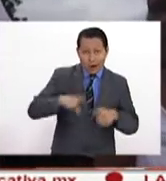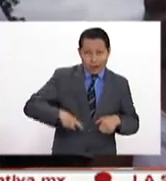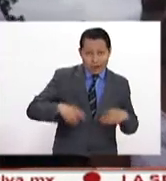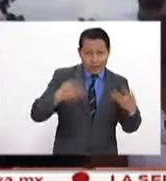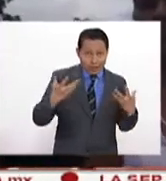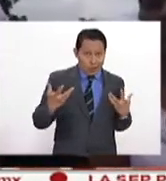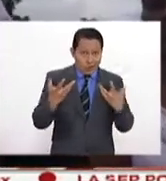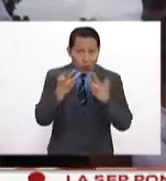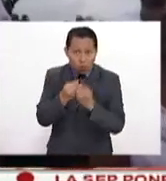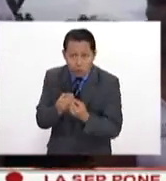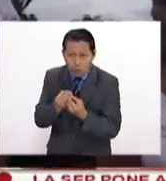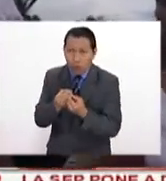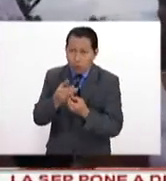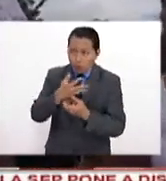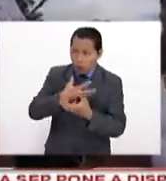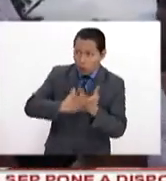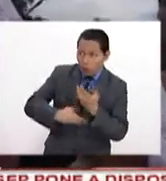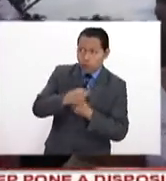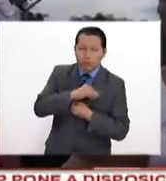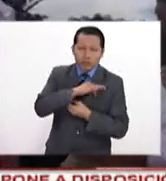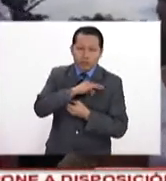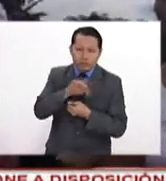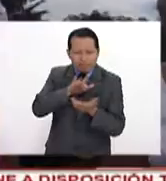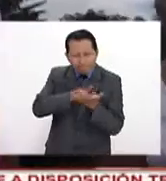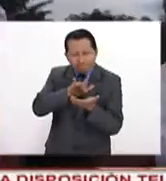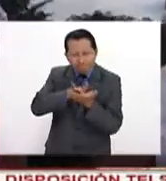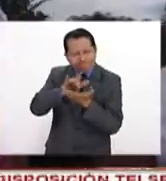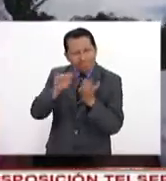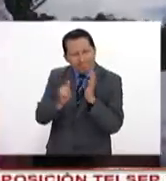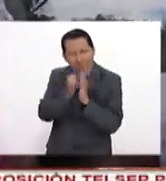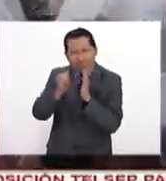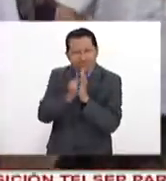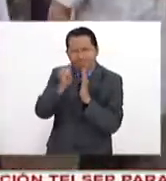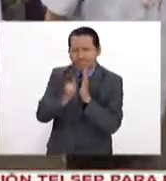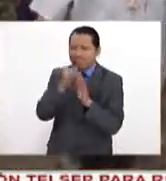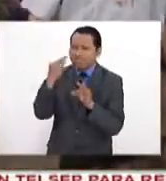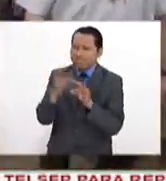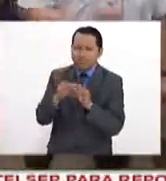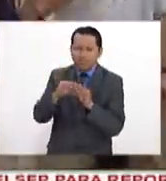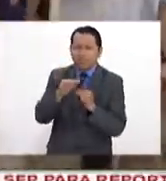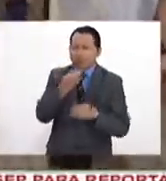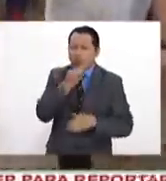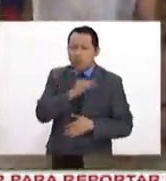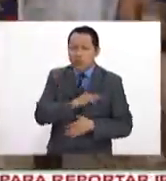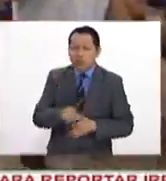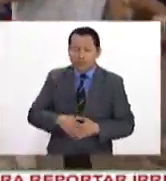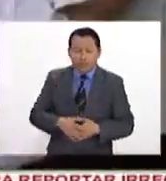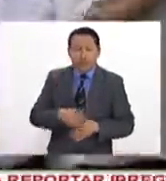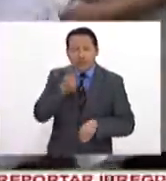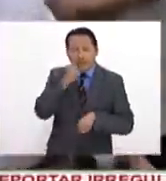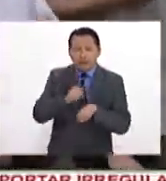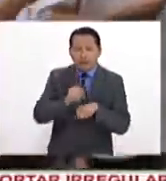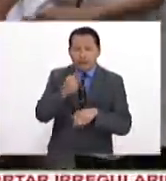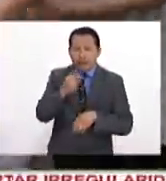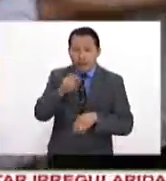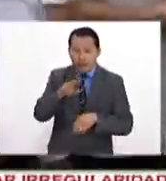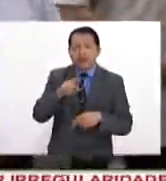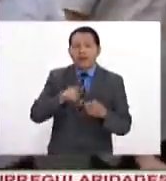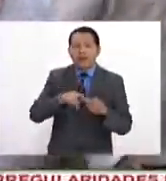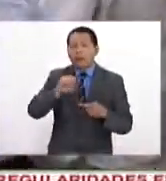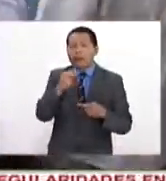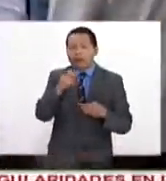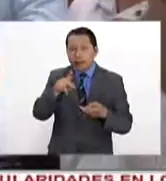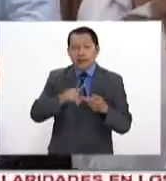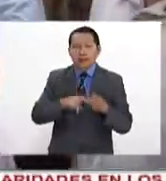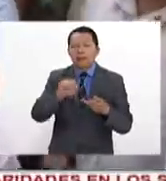ser más fácil y más rápido emprender la labor de reconstrucción. Acompañado por los secretarios de Gobernación, Hacienda,